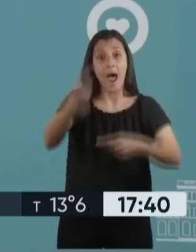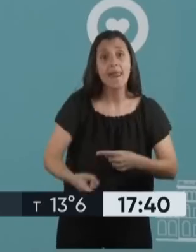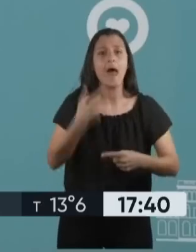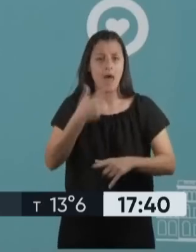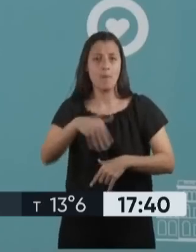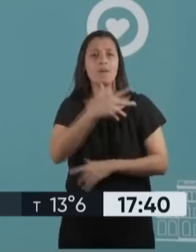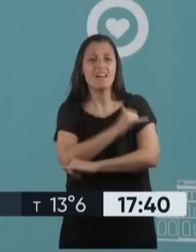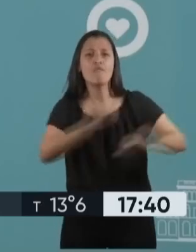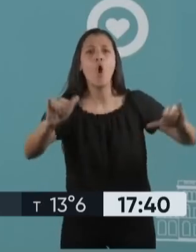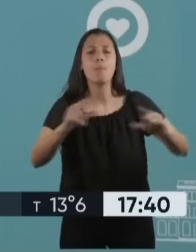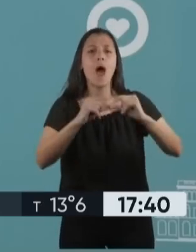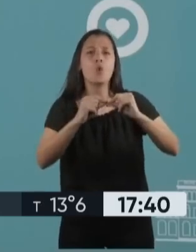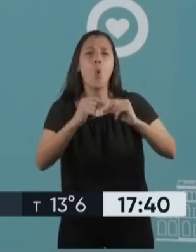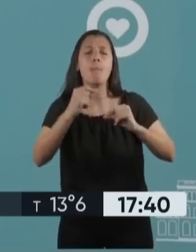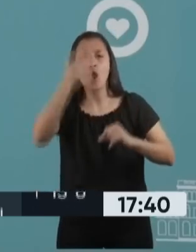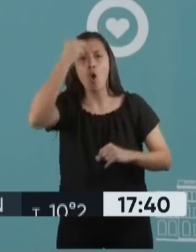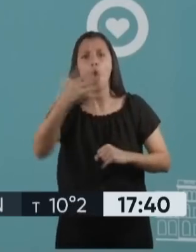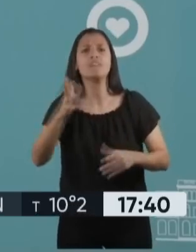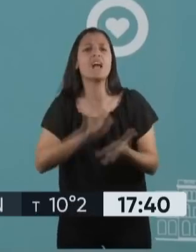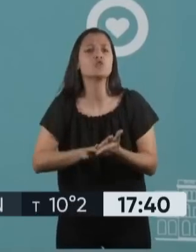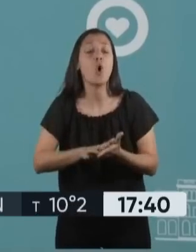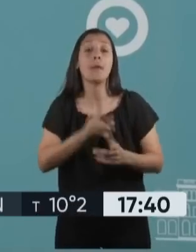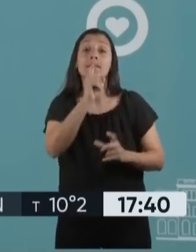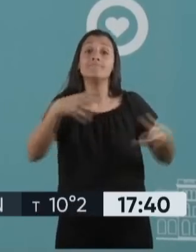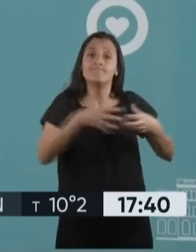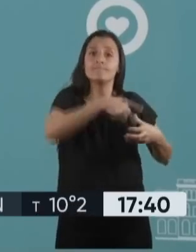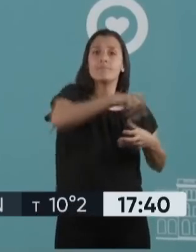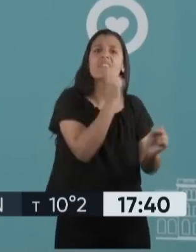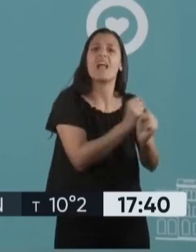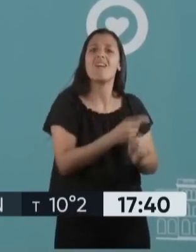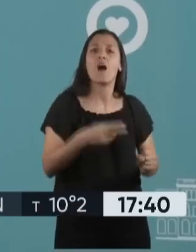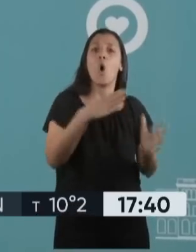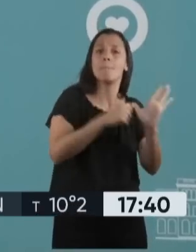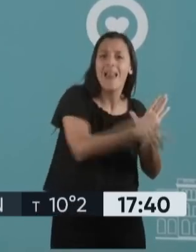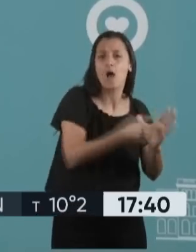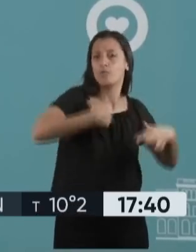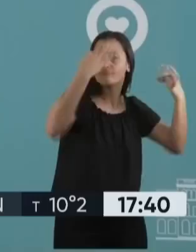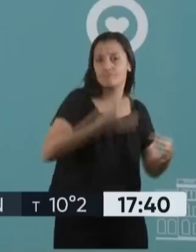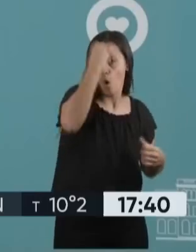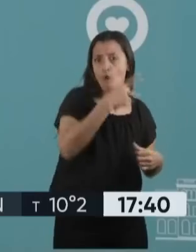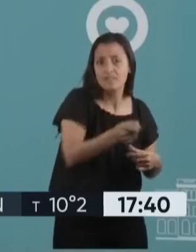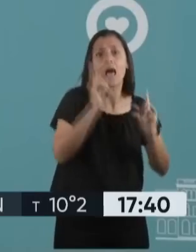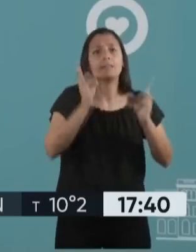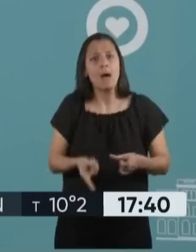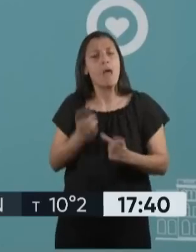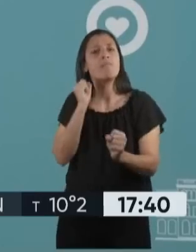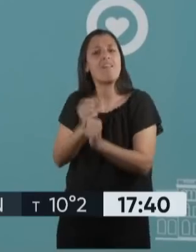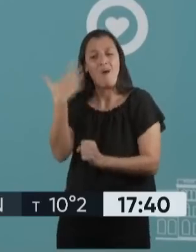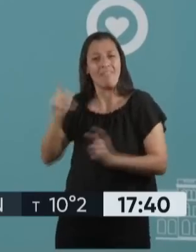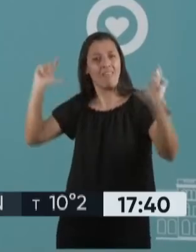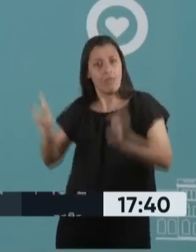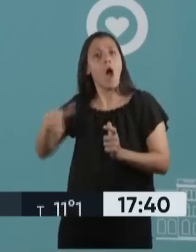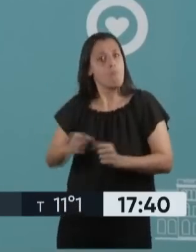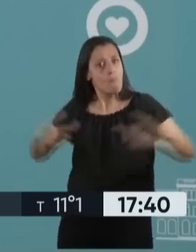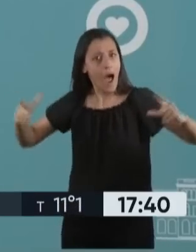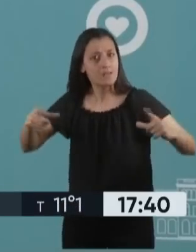muy estimulantes con respecto a la creación de empleo privado, empleo registrado, empleo en blanco y baja del desempleo. Números que se van a conocer